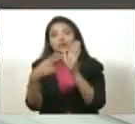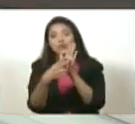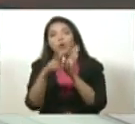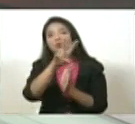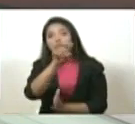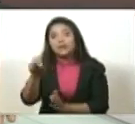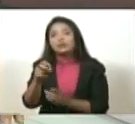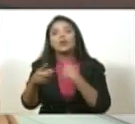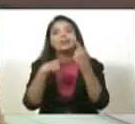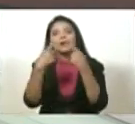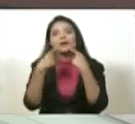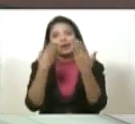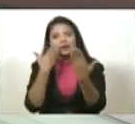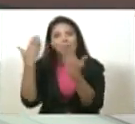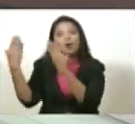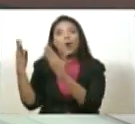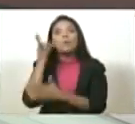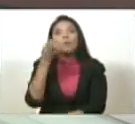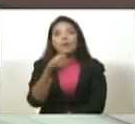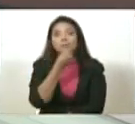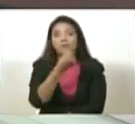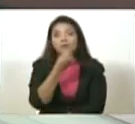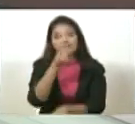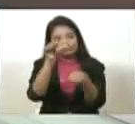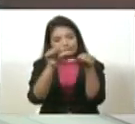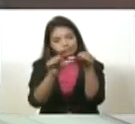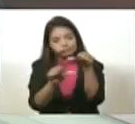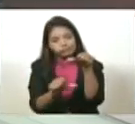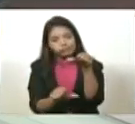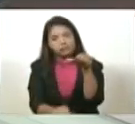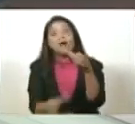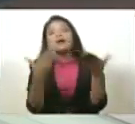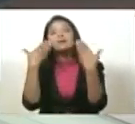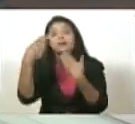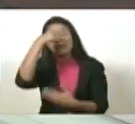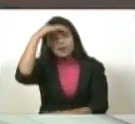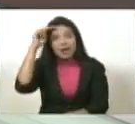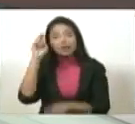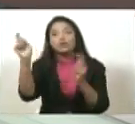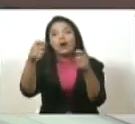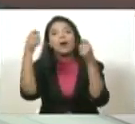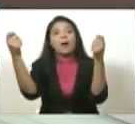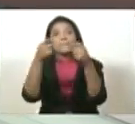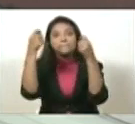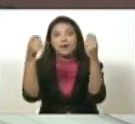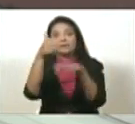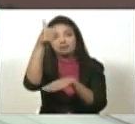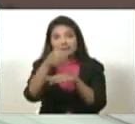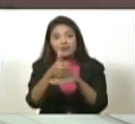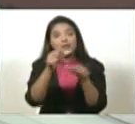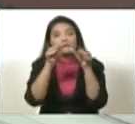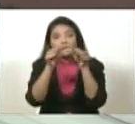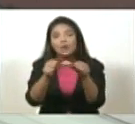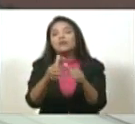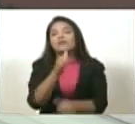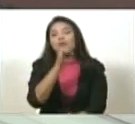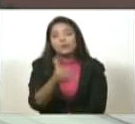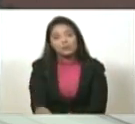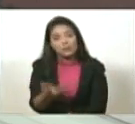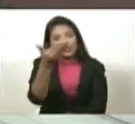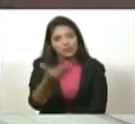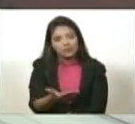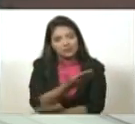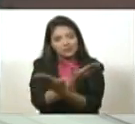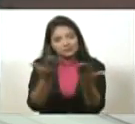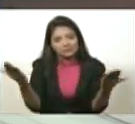ofrece declaraciones. Está nuestra compañera Andreína Ríos y Héctor Rodríguez, quien es el jefe de campaña Zamora 200, ofrecerá importante información.